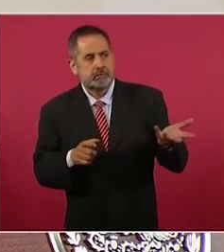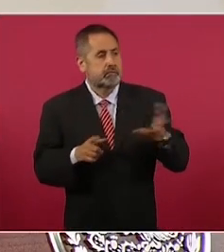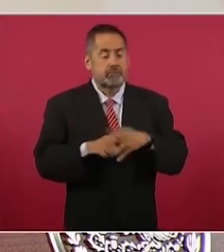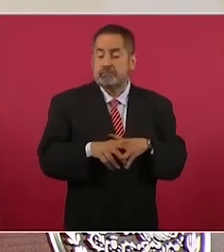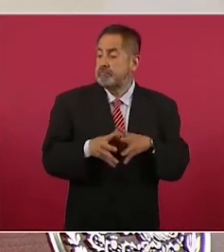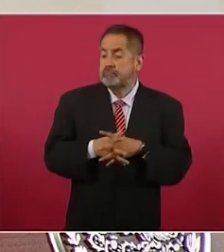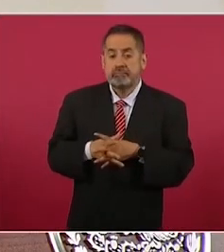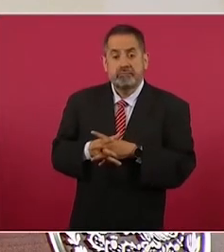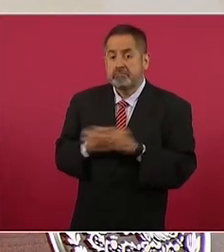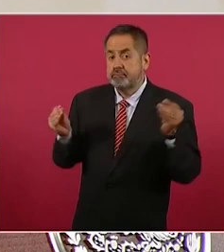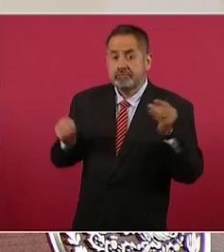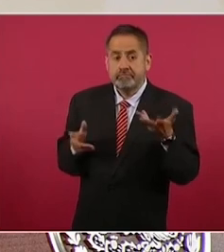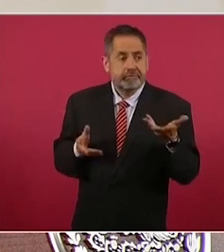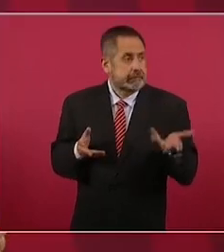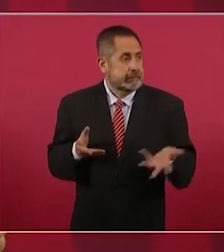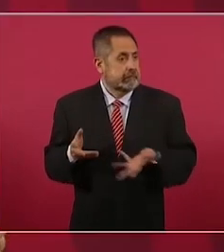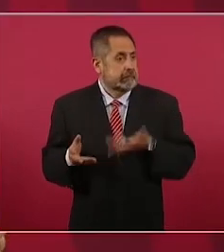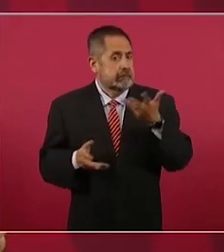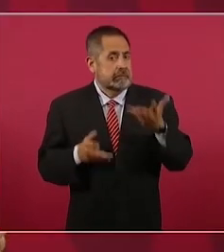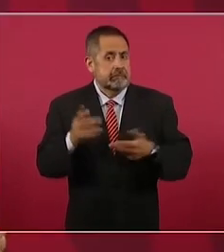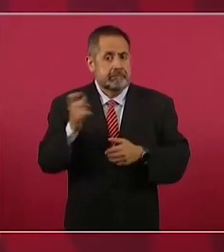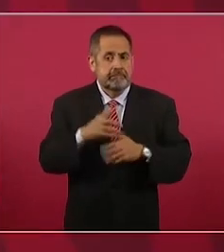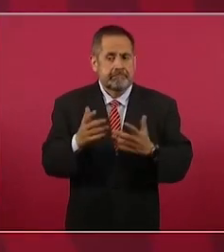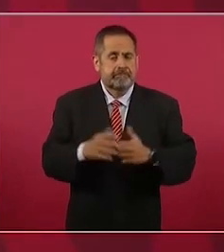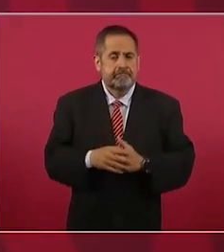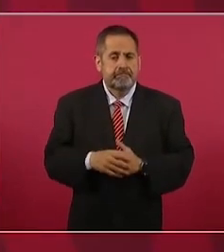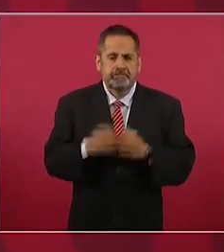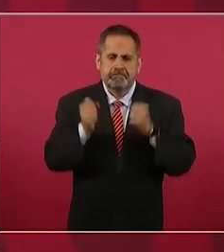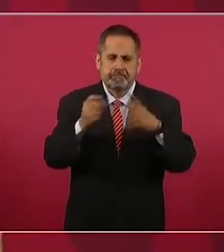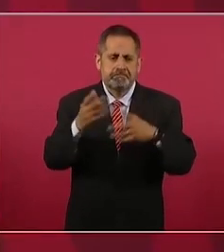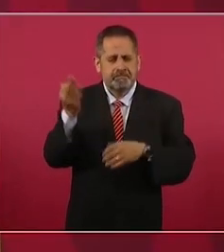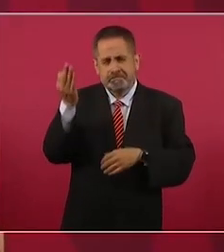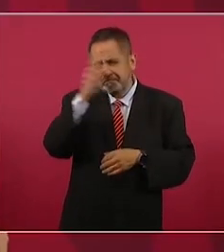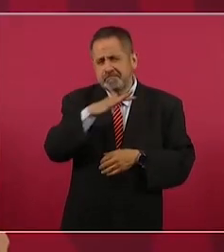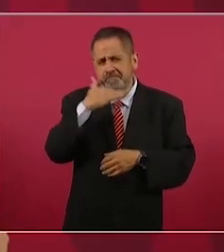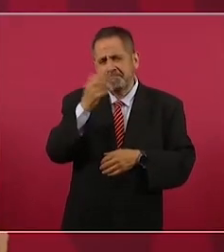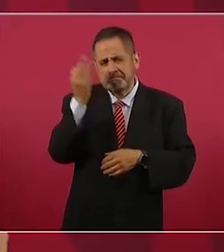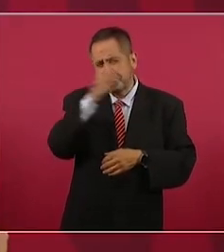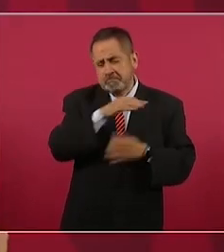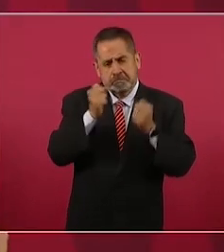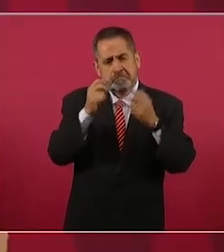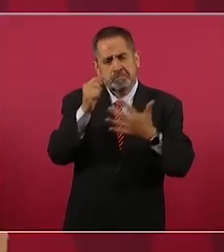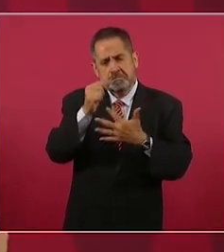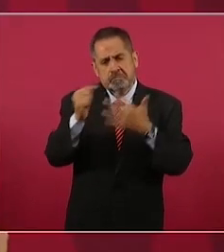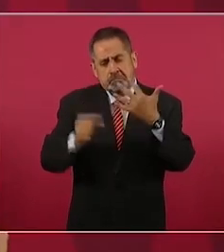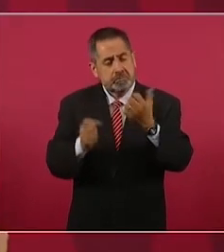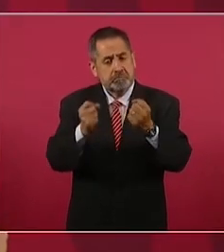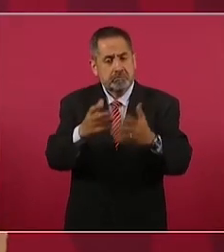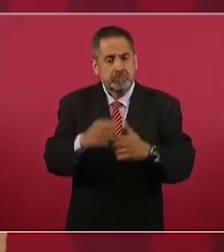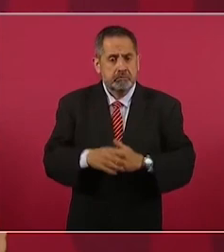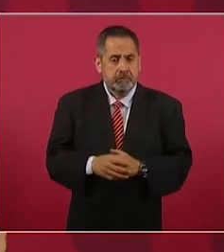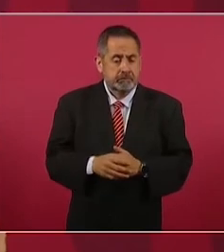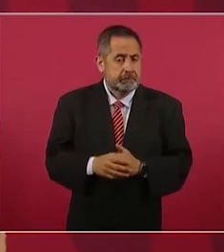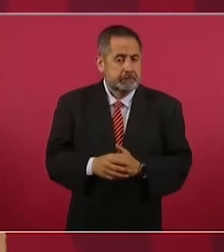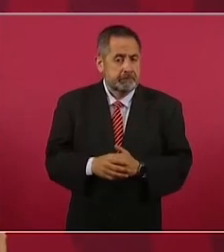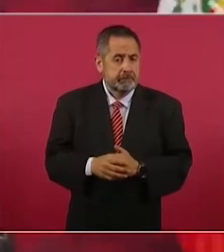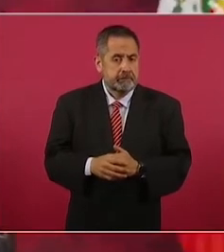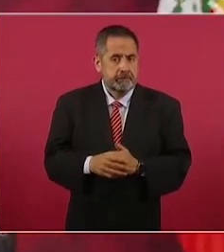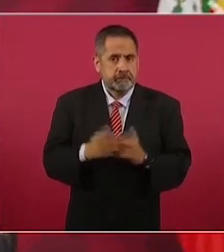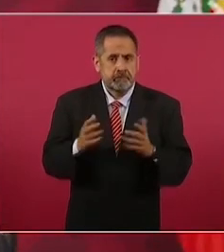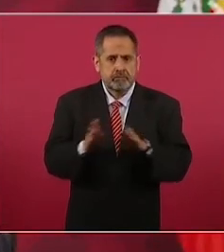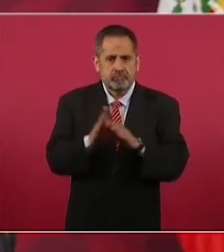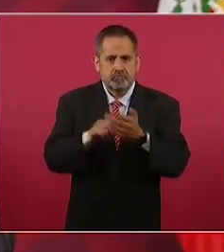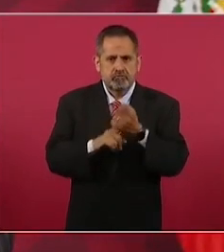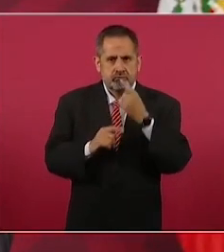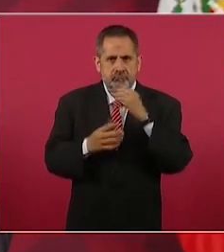desaparecían. Muchos fraudes de ese tipo. Entonces,